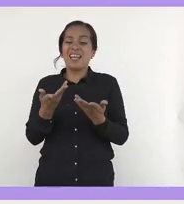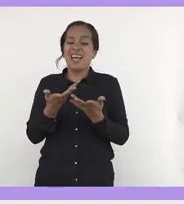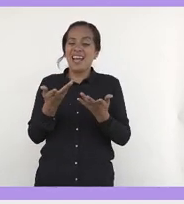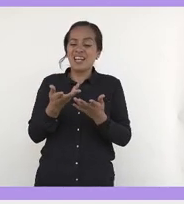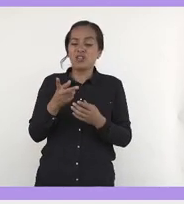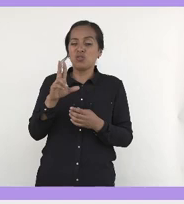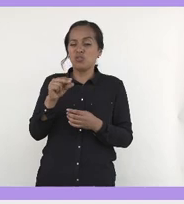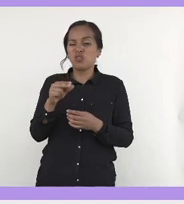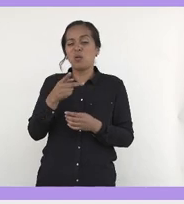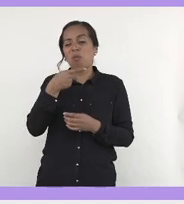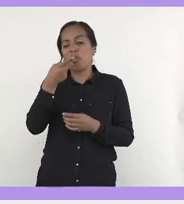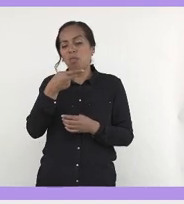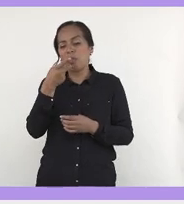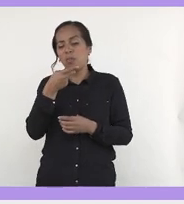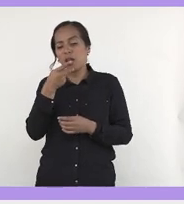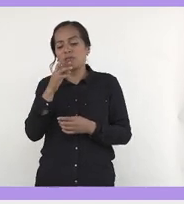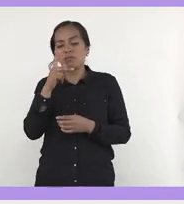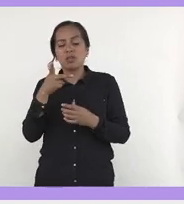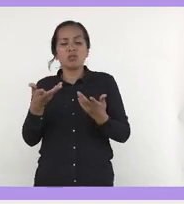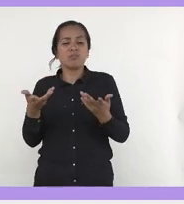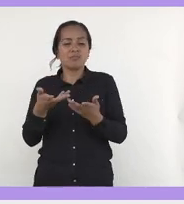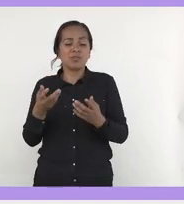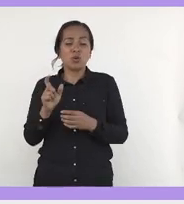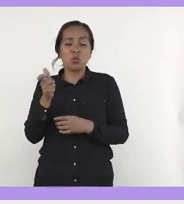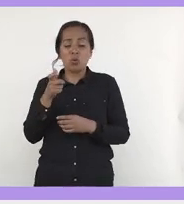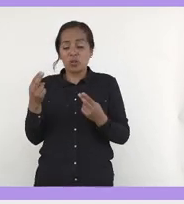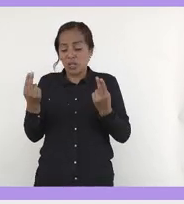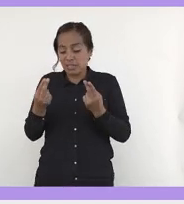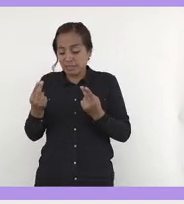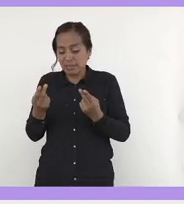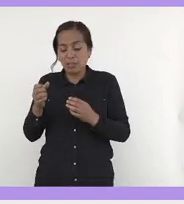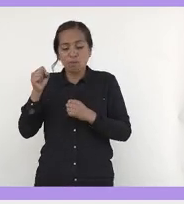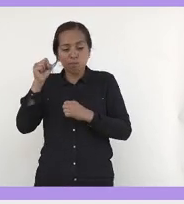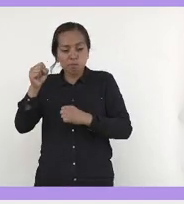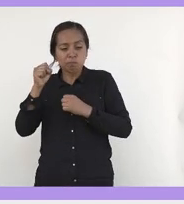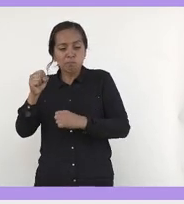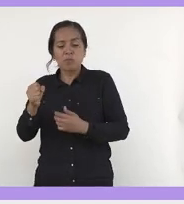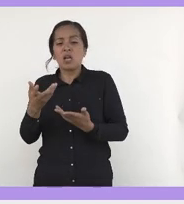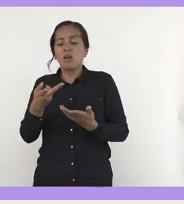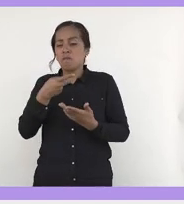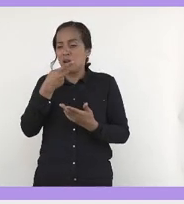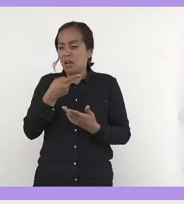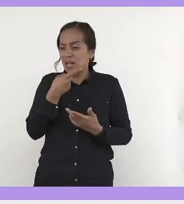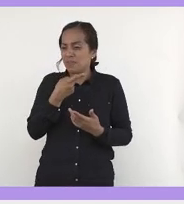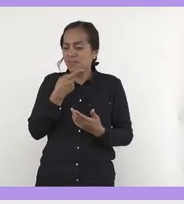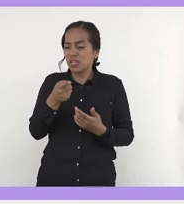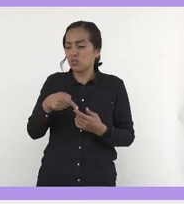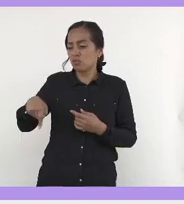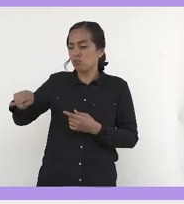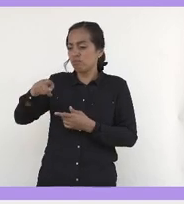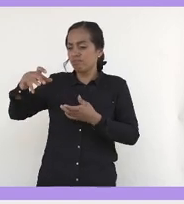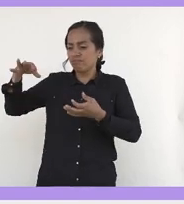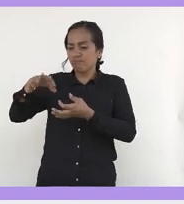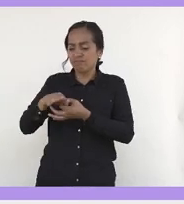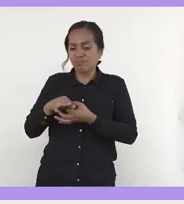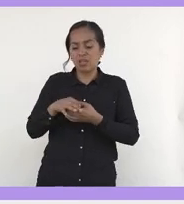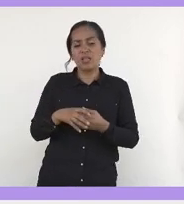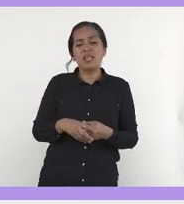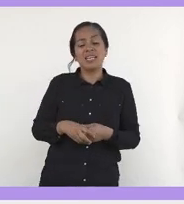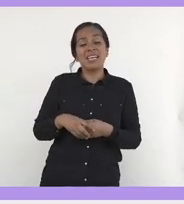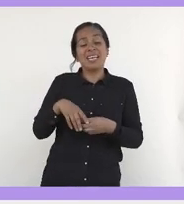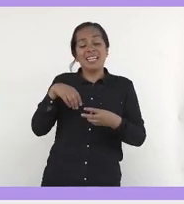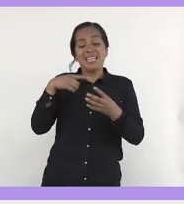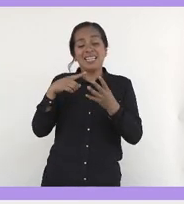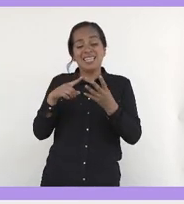siempre es lo mejor pero cuando se necesita la palabra si se necesita de protesta contemos unas con las otras no solo dentro del deporte tres